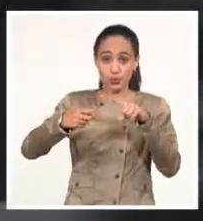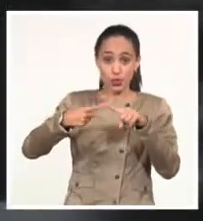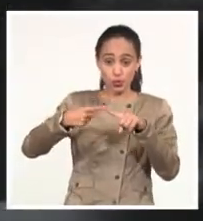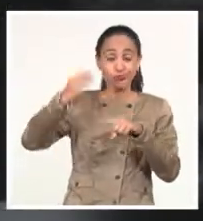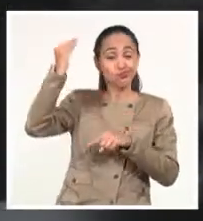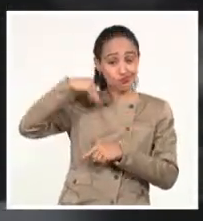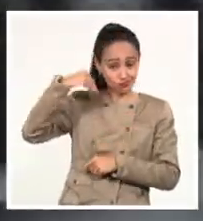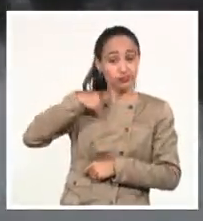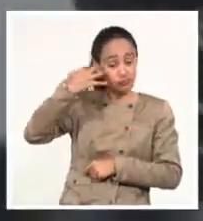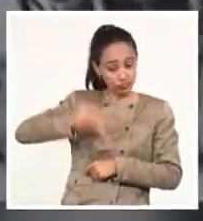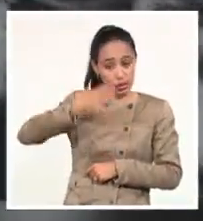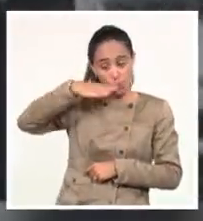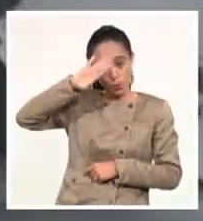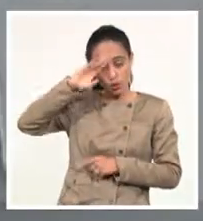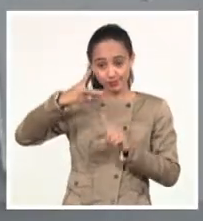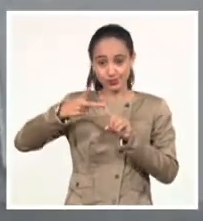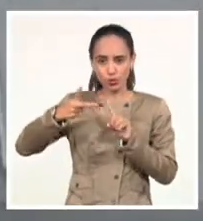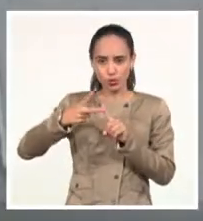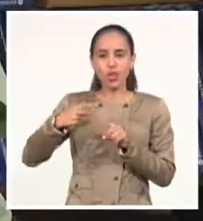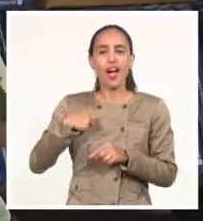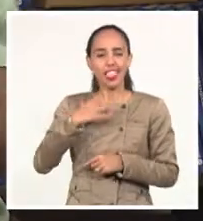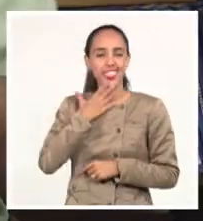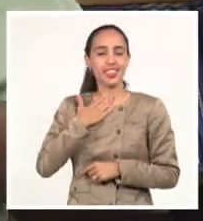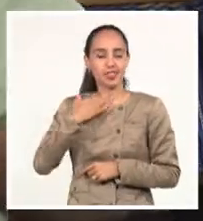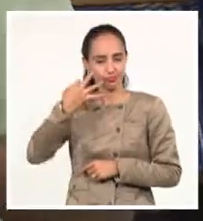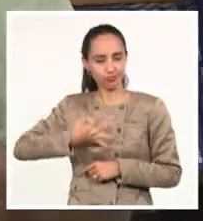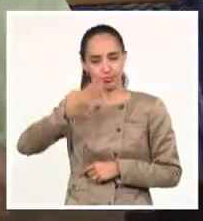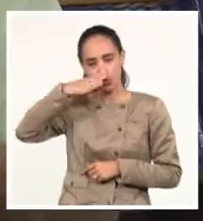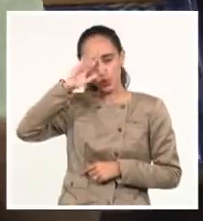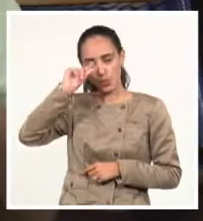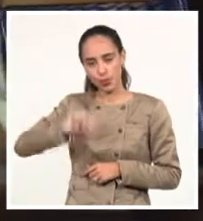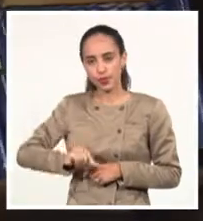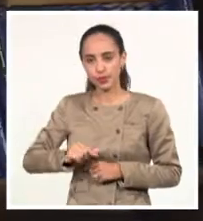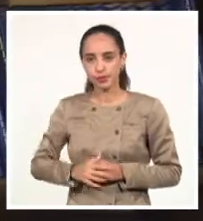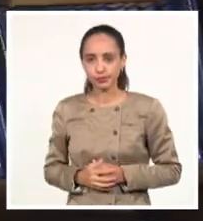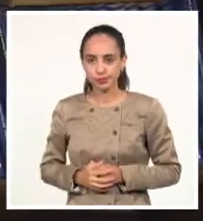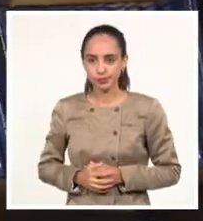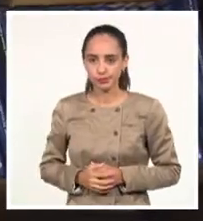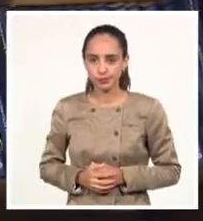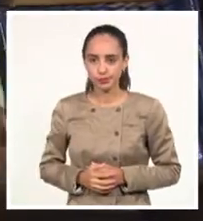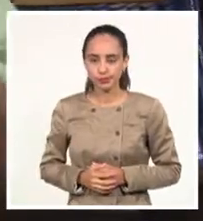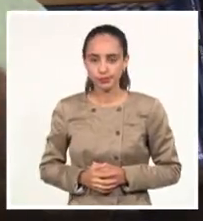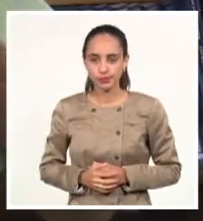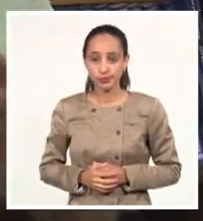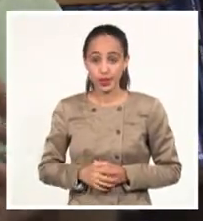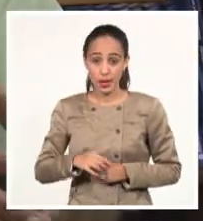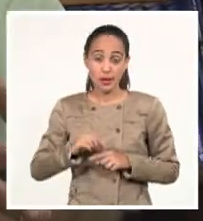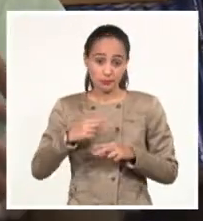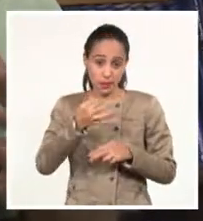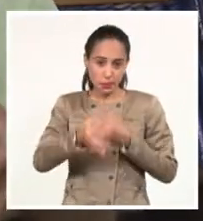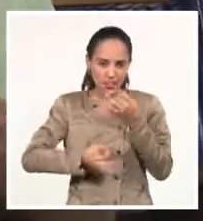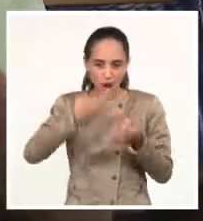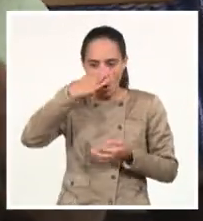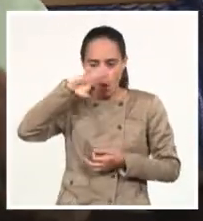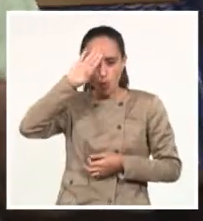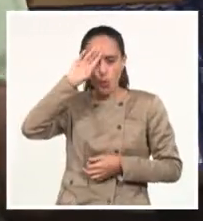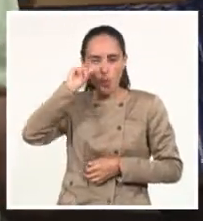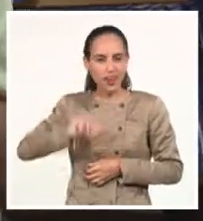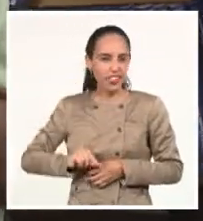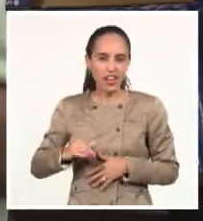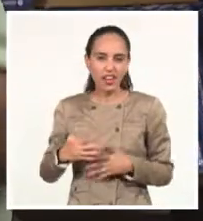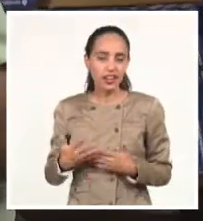que lo eres y la voluntad de serlo. ¿Qué es la cubanidad? La cubanidad es